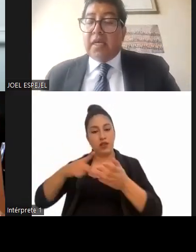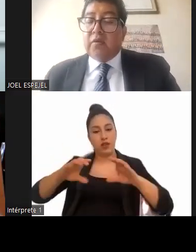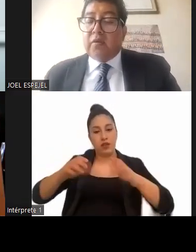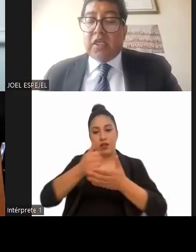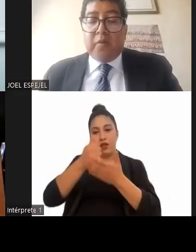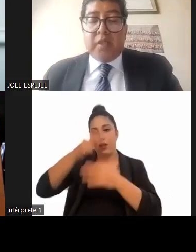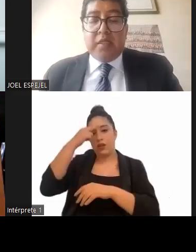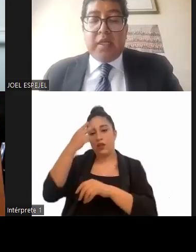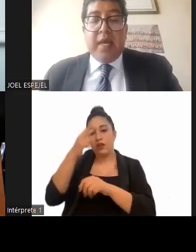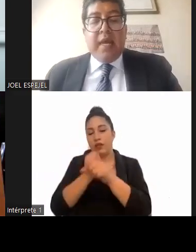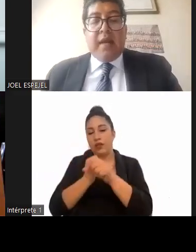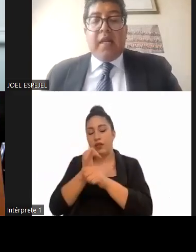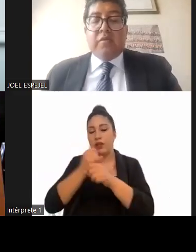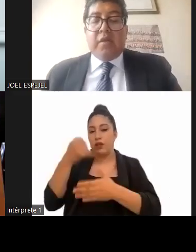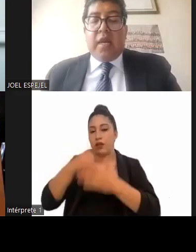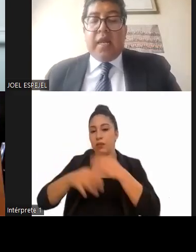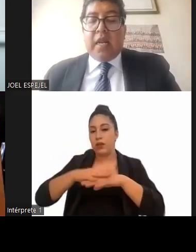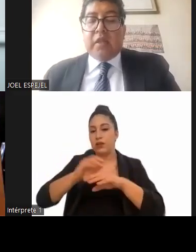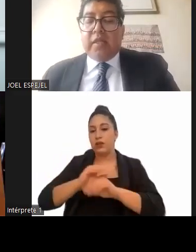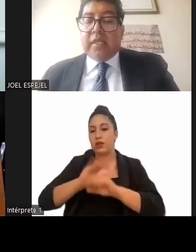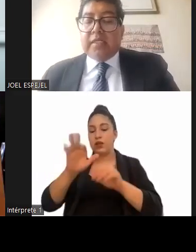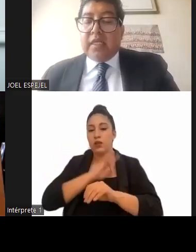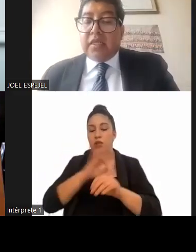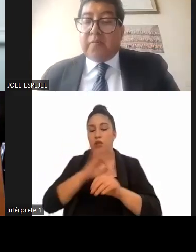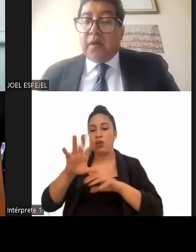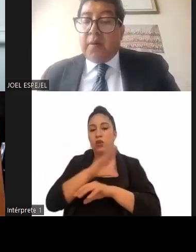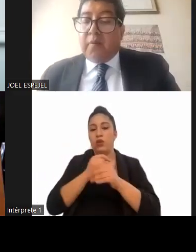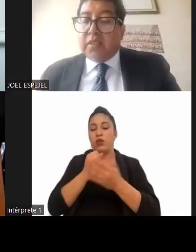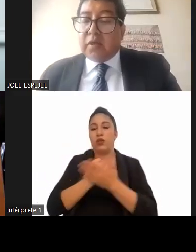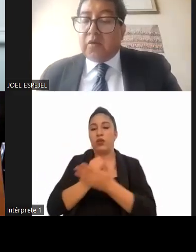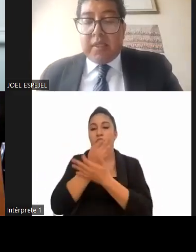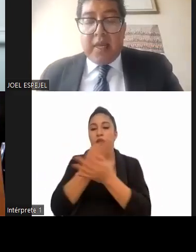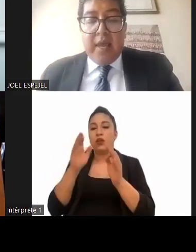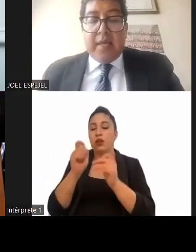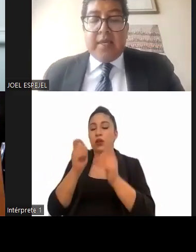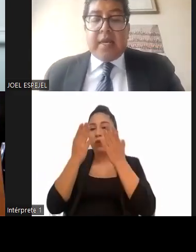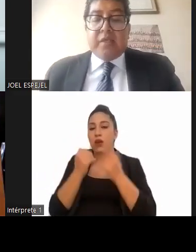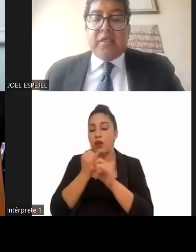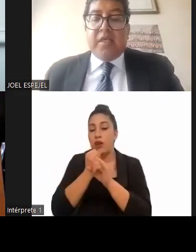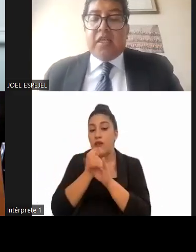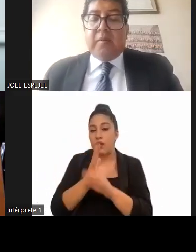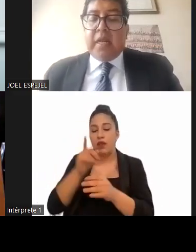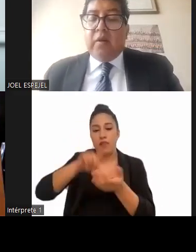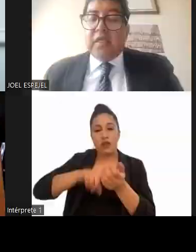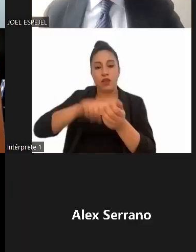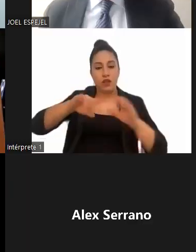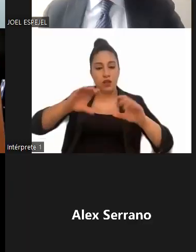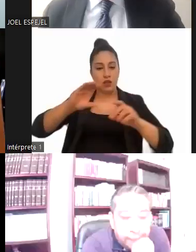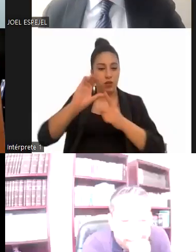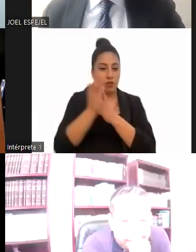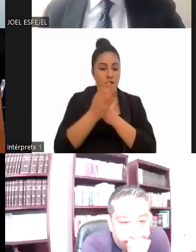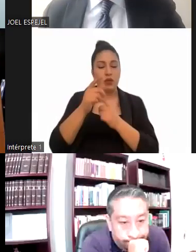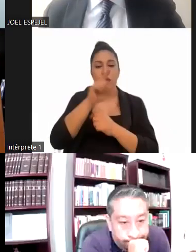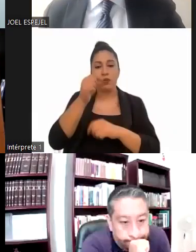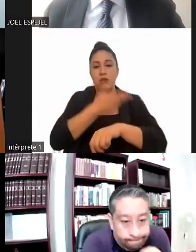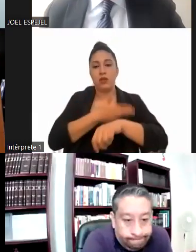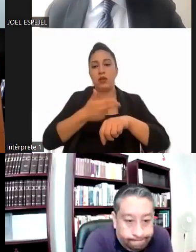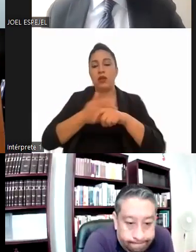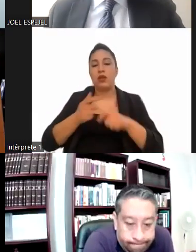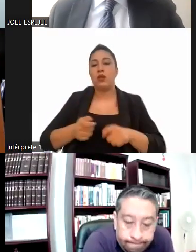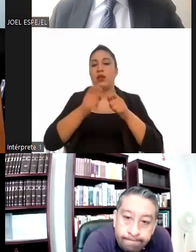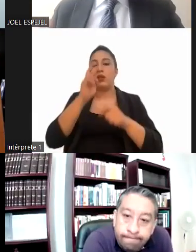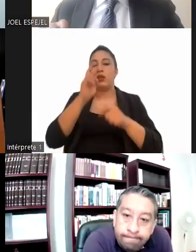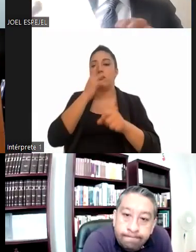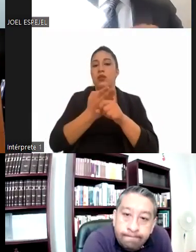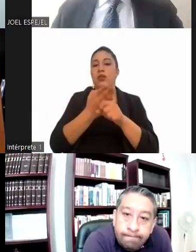la investigación correspondiente relacionada a la declaratoria de inexistencia aprobada por este comité y en caso de así determinarlo, inicie el procedimiento de responsabilidad administrativa